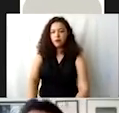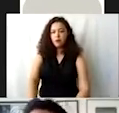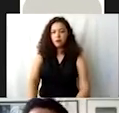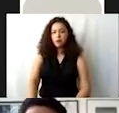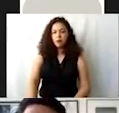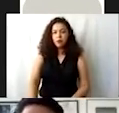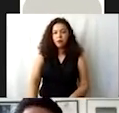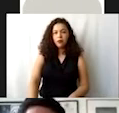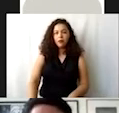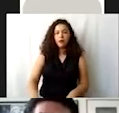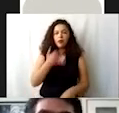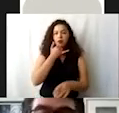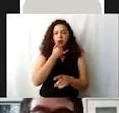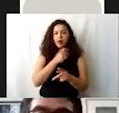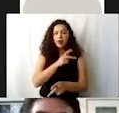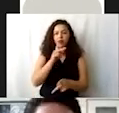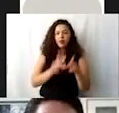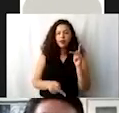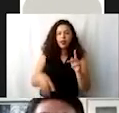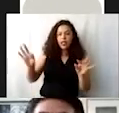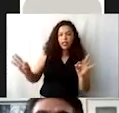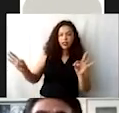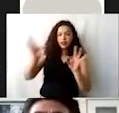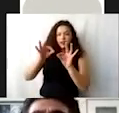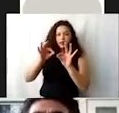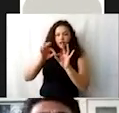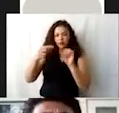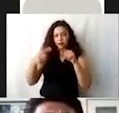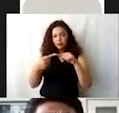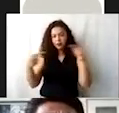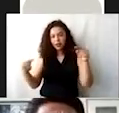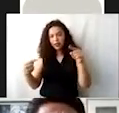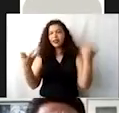una pequeña falla técnica, se desconectó el cable, bueno, ya.